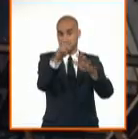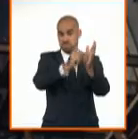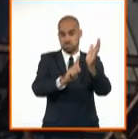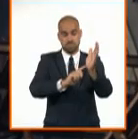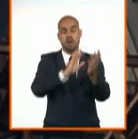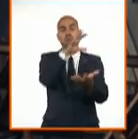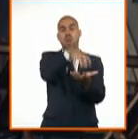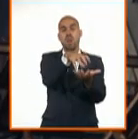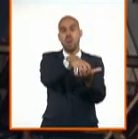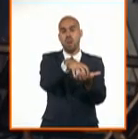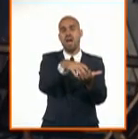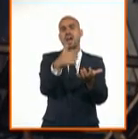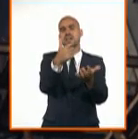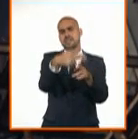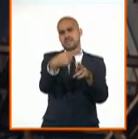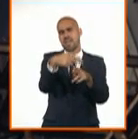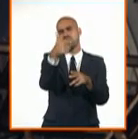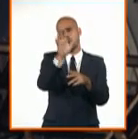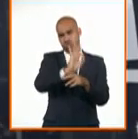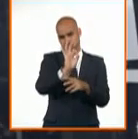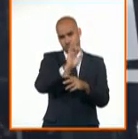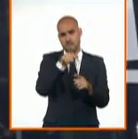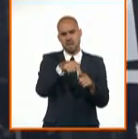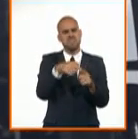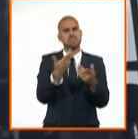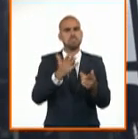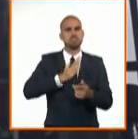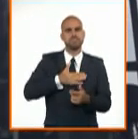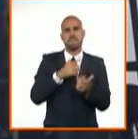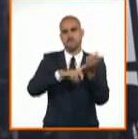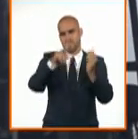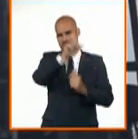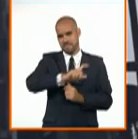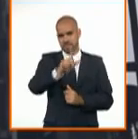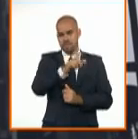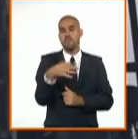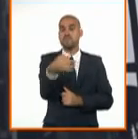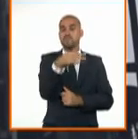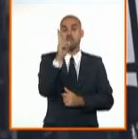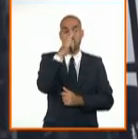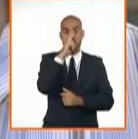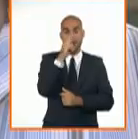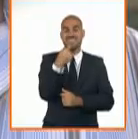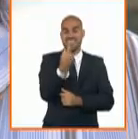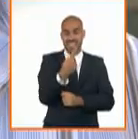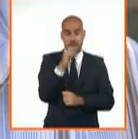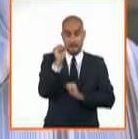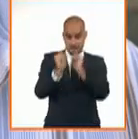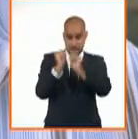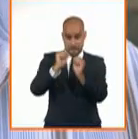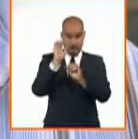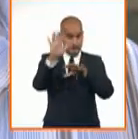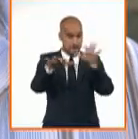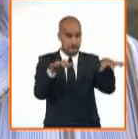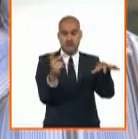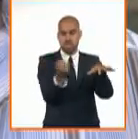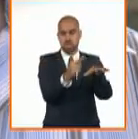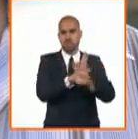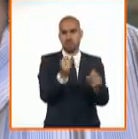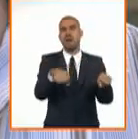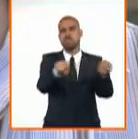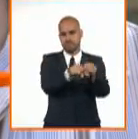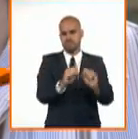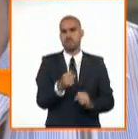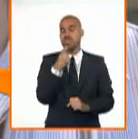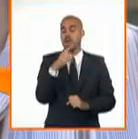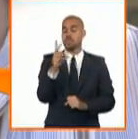nuevitas en este momento de sus tres unidades se encuentra dos sincronizadas al sistema electroenergético nacional contamos con la unidad número 5 y la